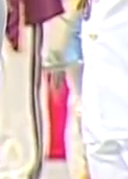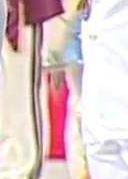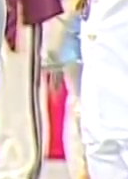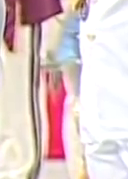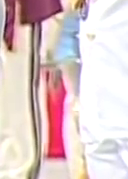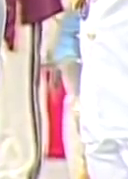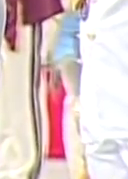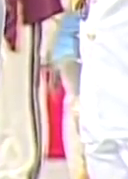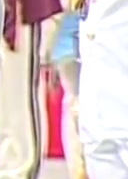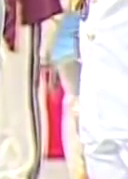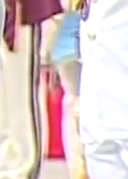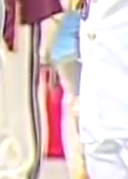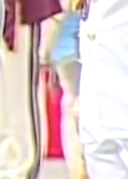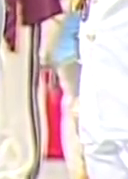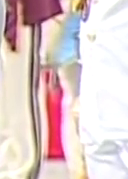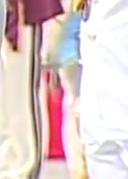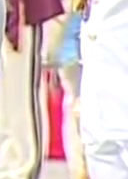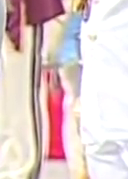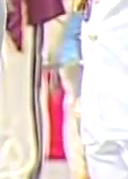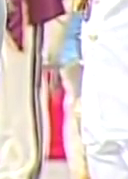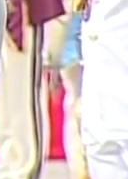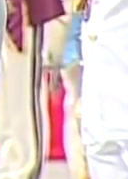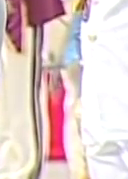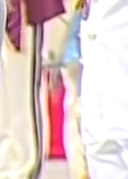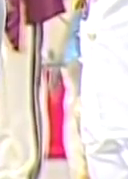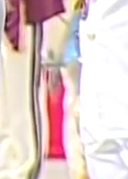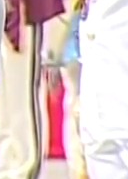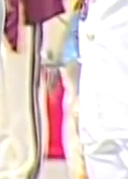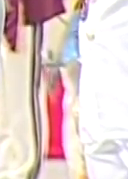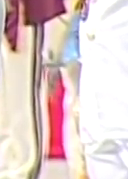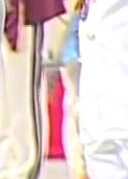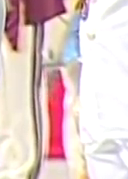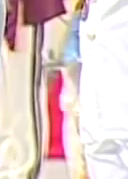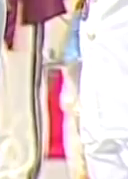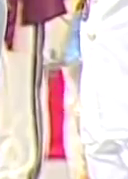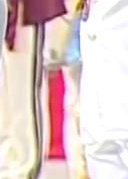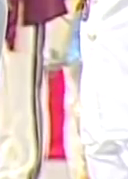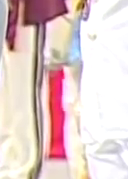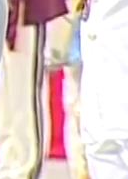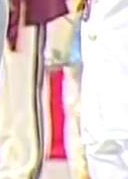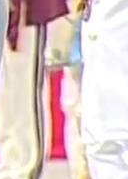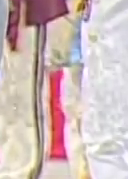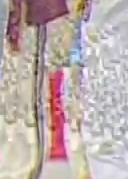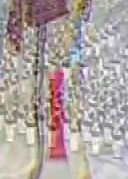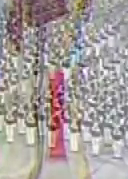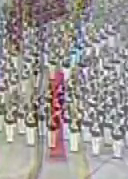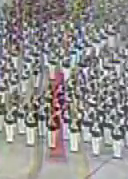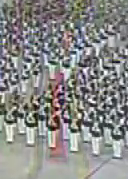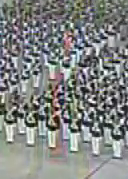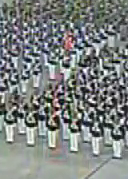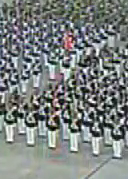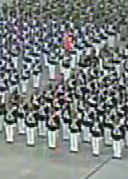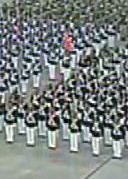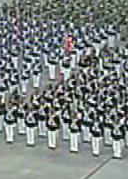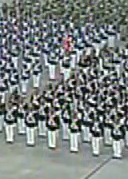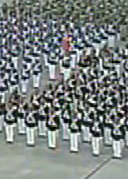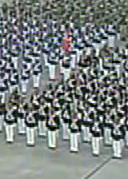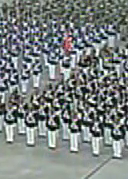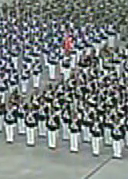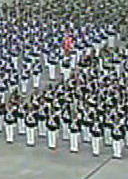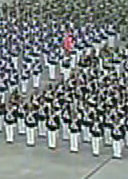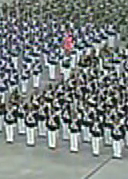por parte de la Fuerza Armada Nacional Bolivariana delante de usted como